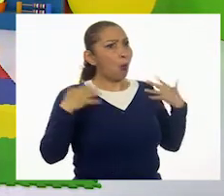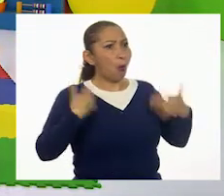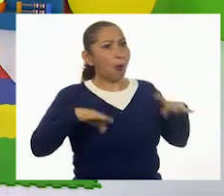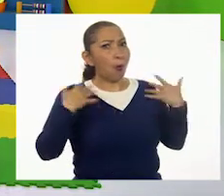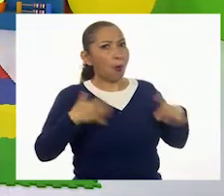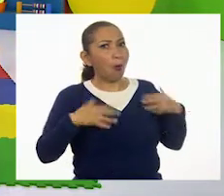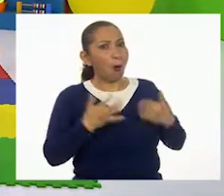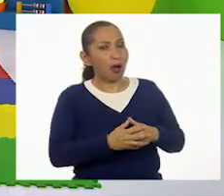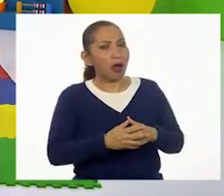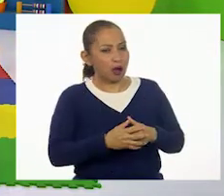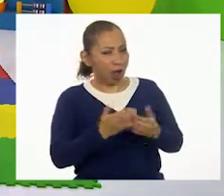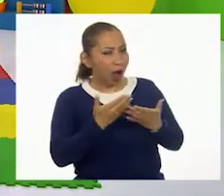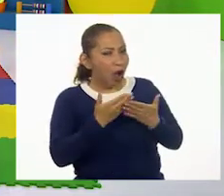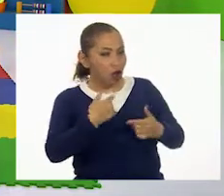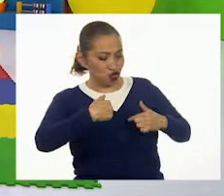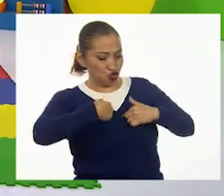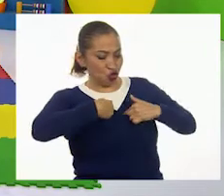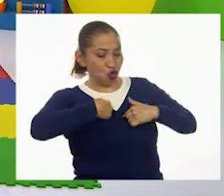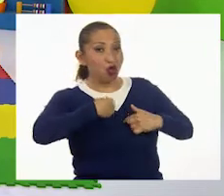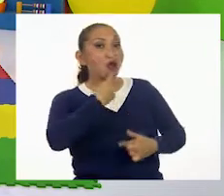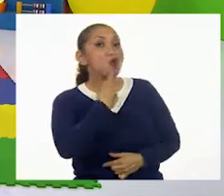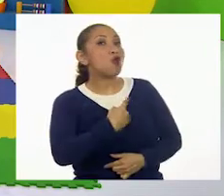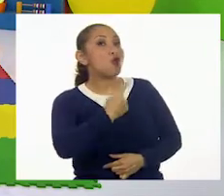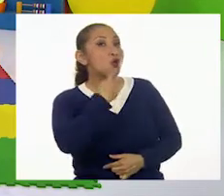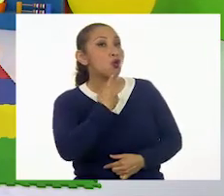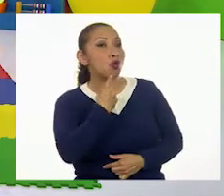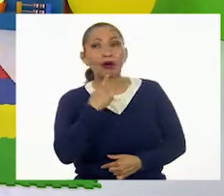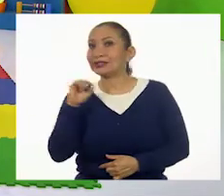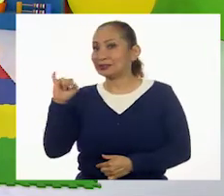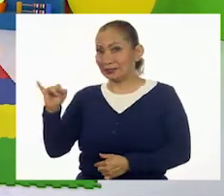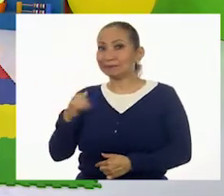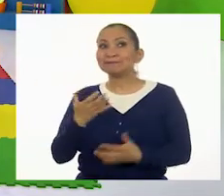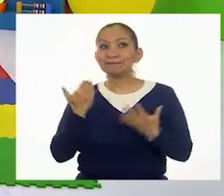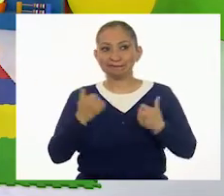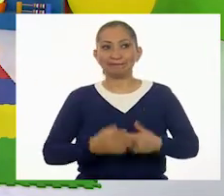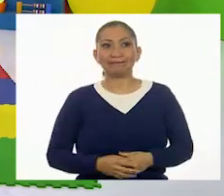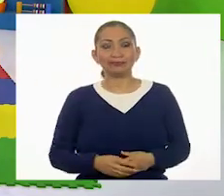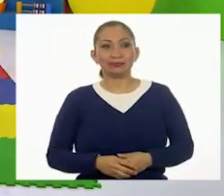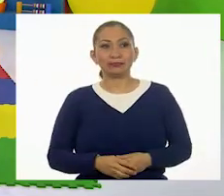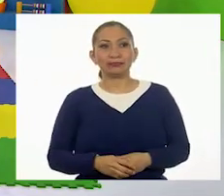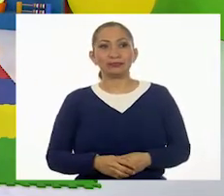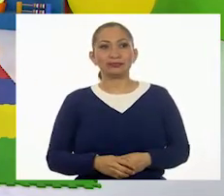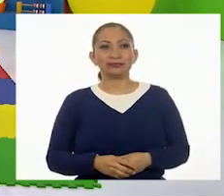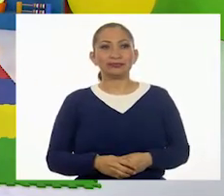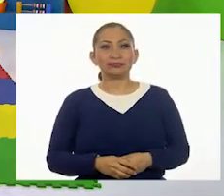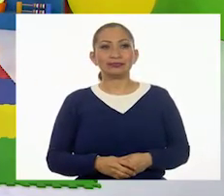¡Wow! ¿Te parece si yo cuento los rojos? ¡Claro que sí! ¡Venga!